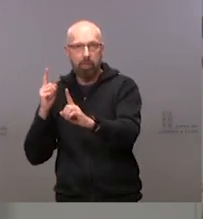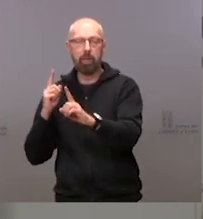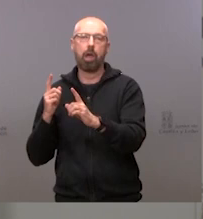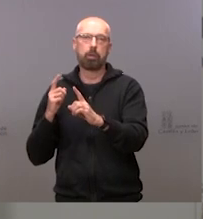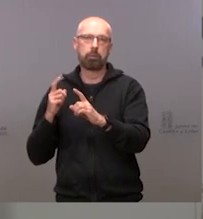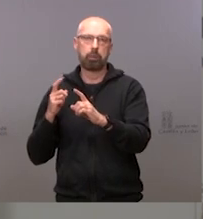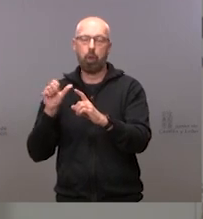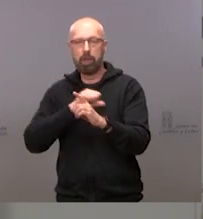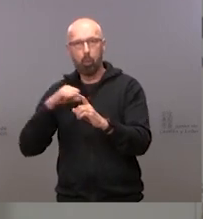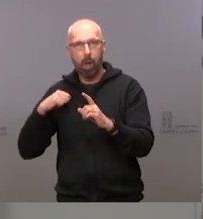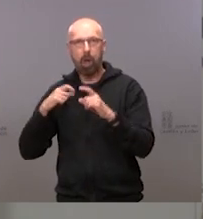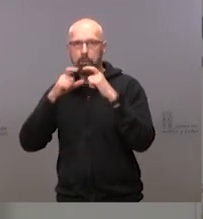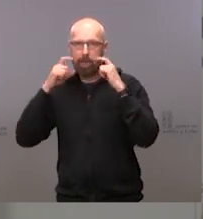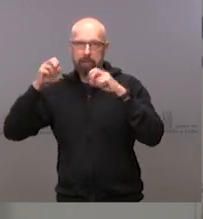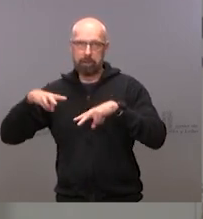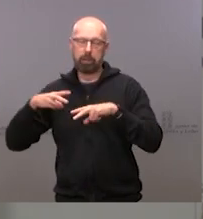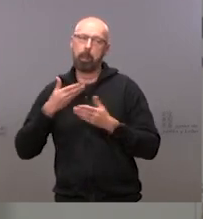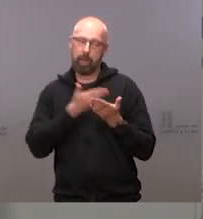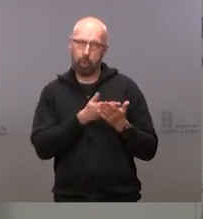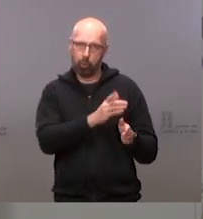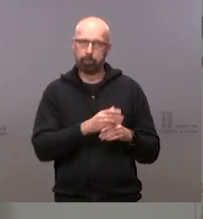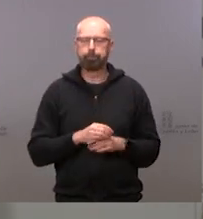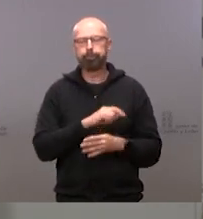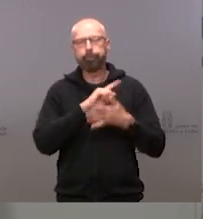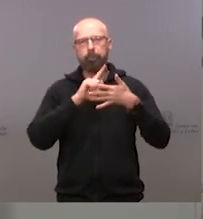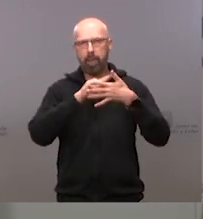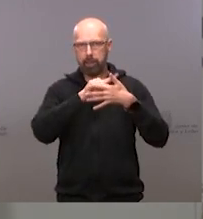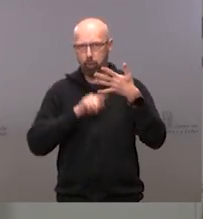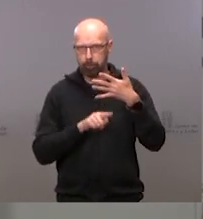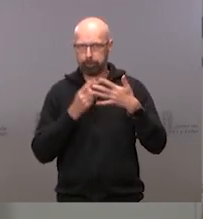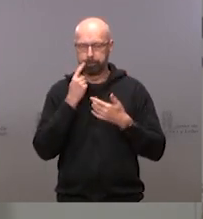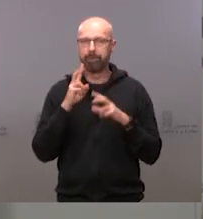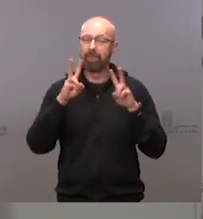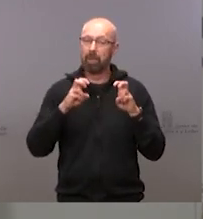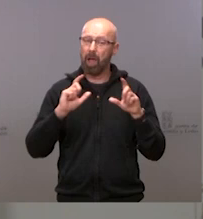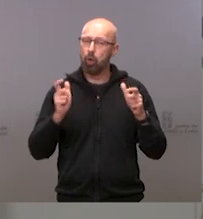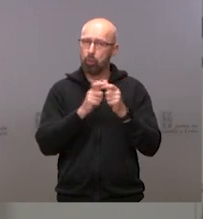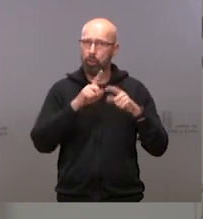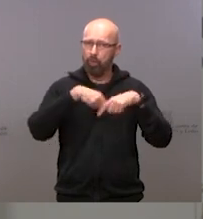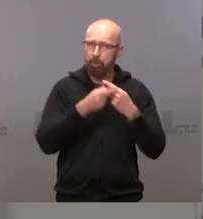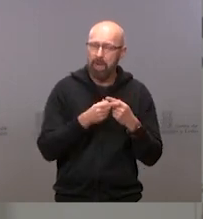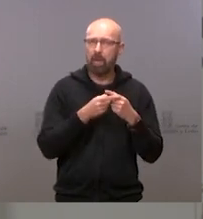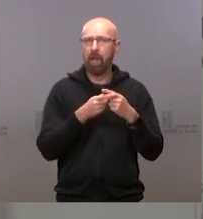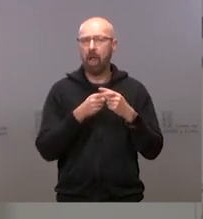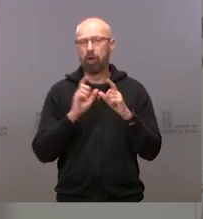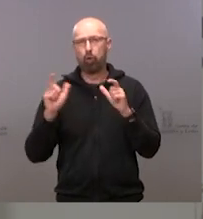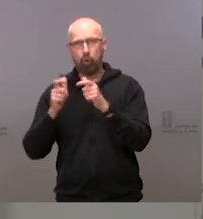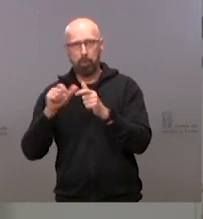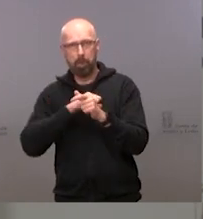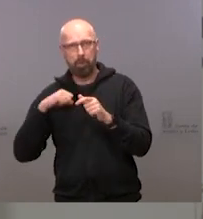individual 5 sobre las reuniones familiares y privadas recomendamos